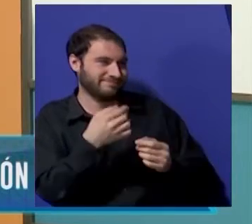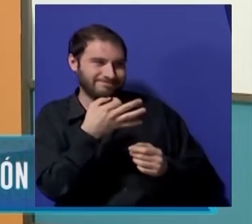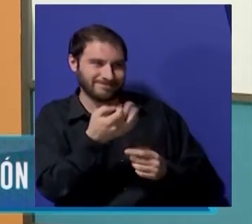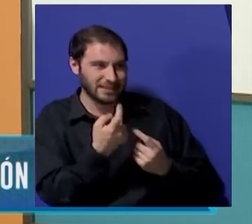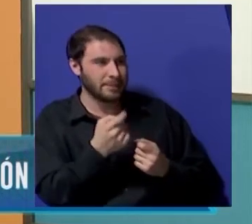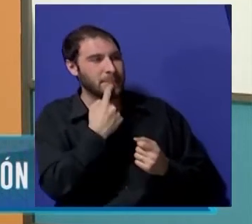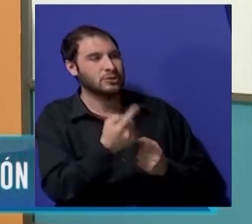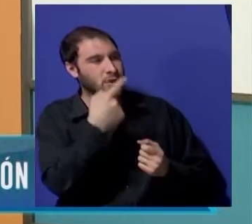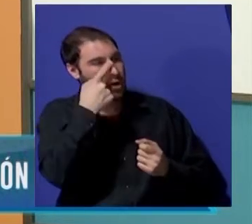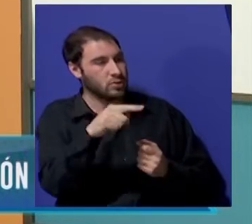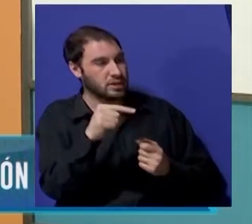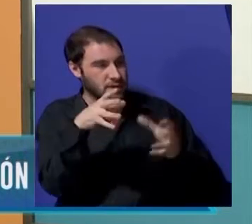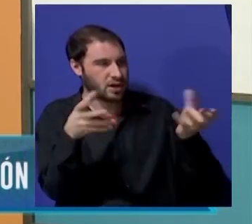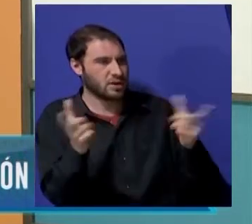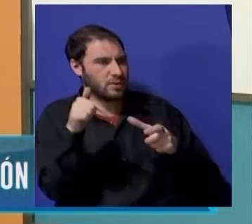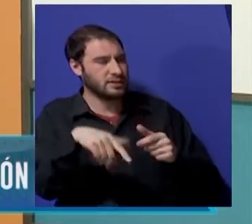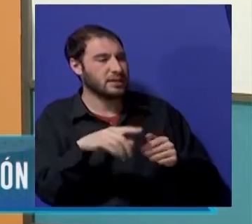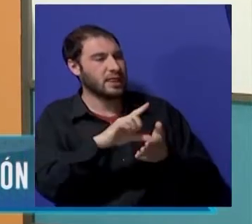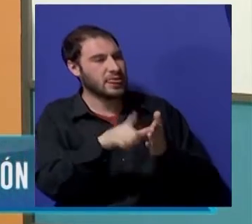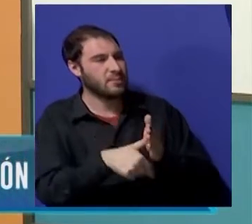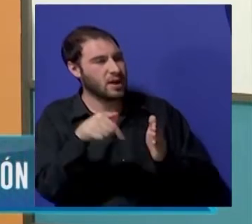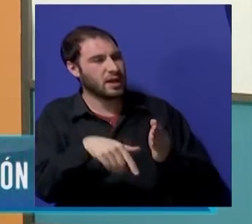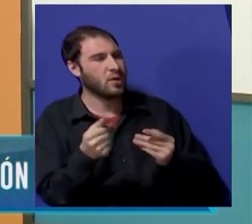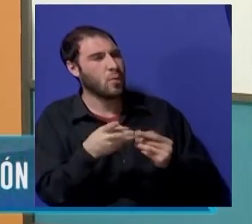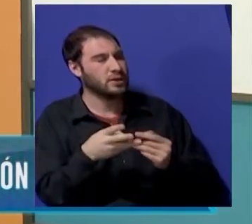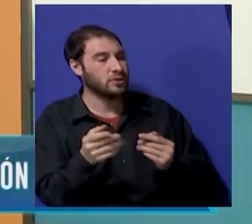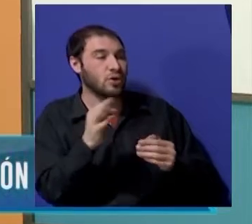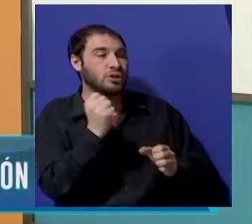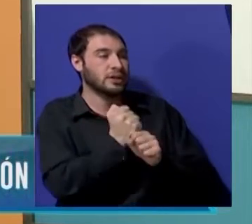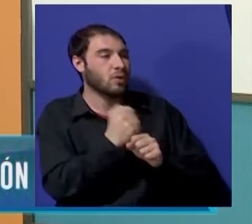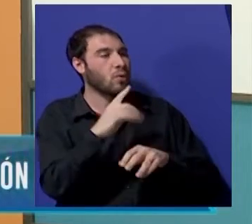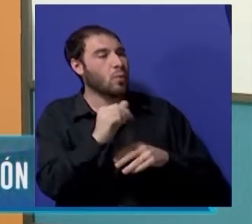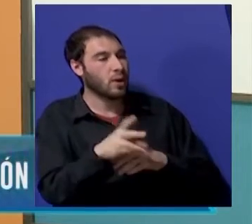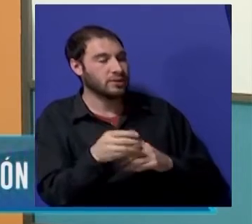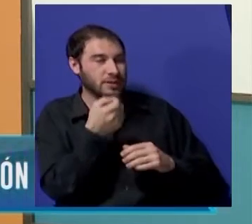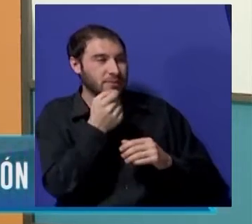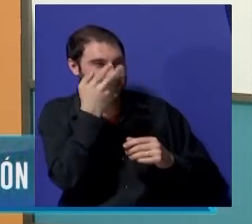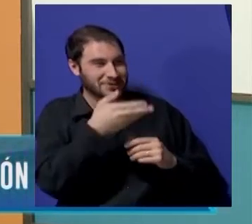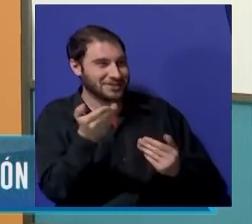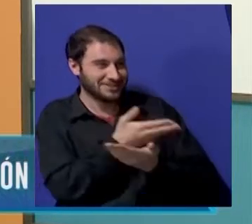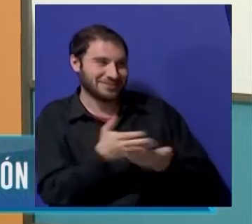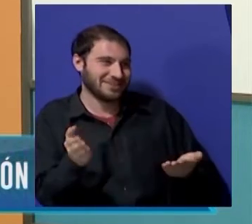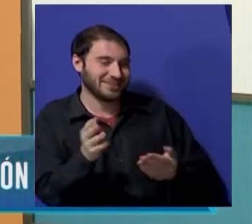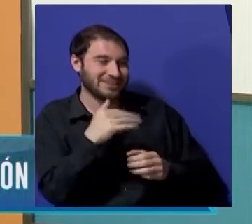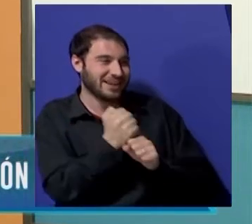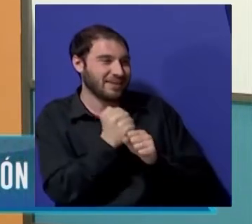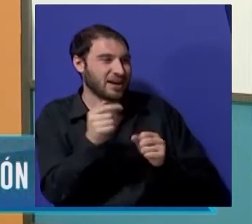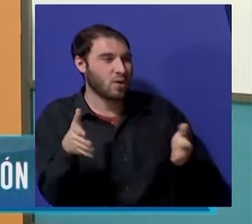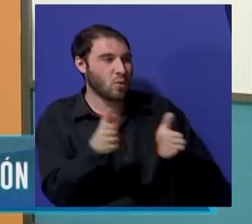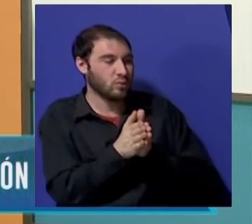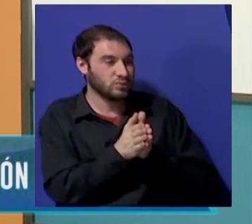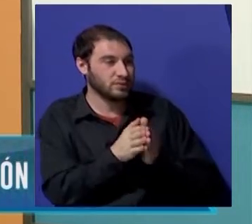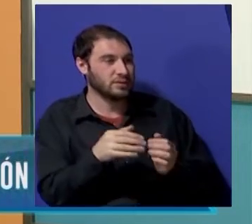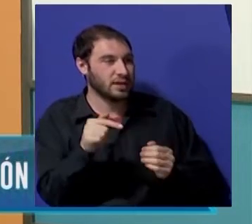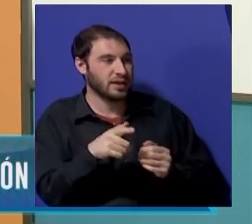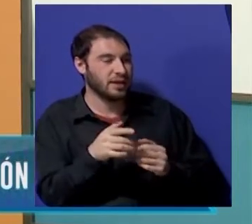Una última pregunta sobre el hackathon. ¿Qué plazos se han planteado? ¿Cómo es el trabajo? ¿Son de todas las personas que hoy fueron, todos trabajan en conjunto? ¿Se han